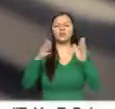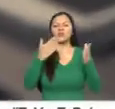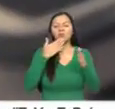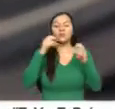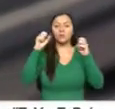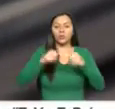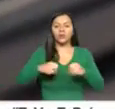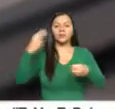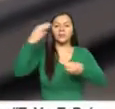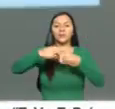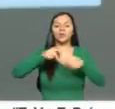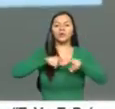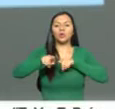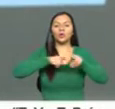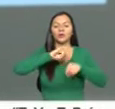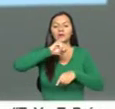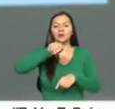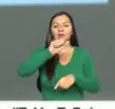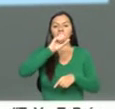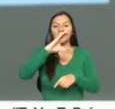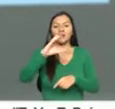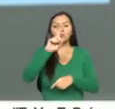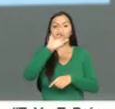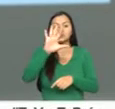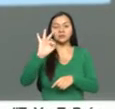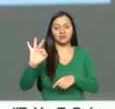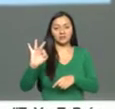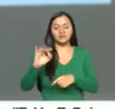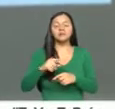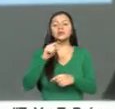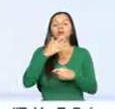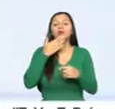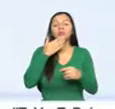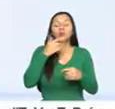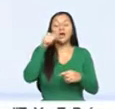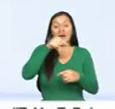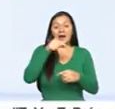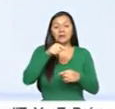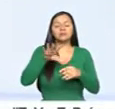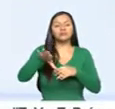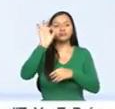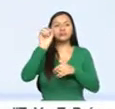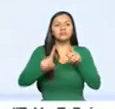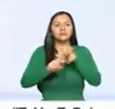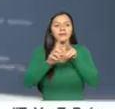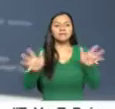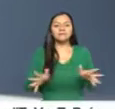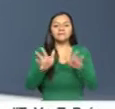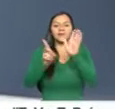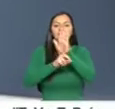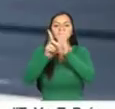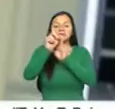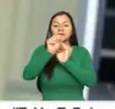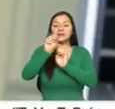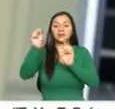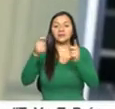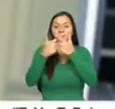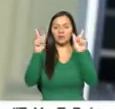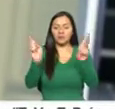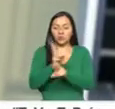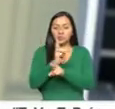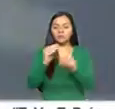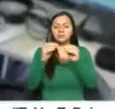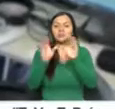podrán participar en el concurso Hack 153, mediante el cual se impulsa el desarrollo del software y hardware libre